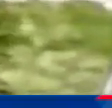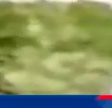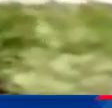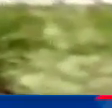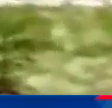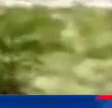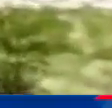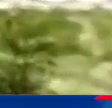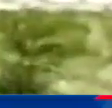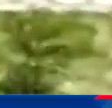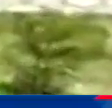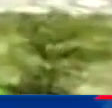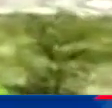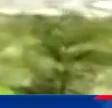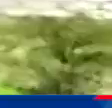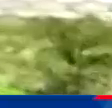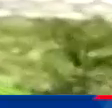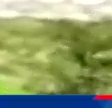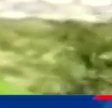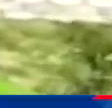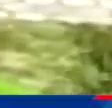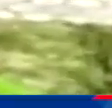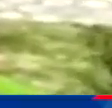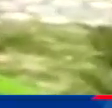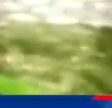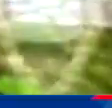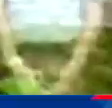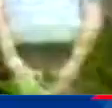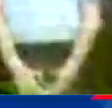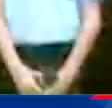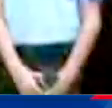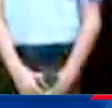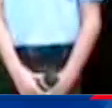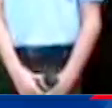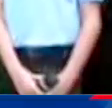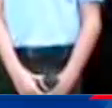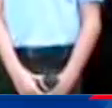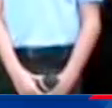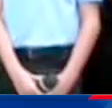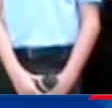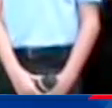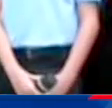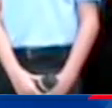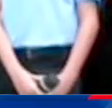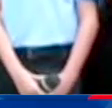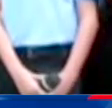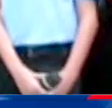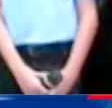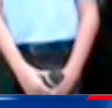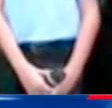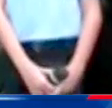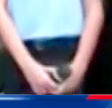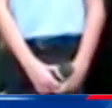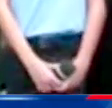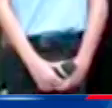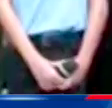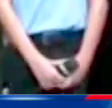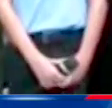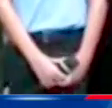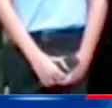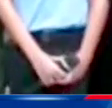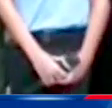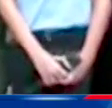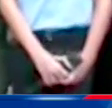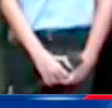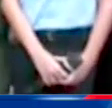fuerte militar donde vive verdaderamente un elemento que se combina lo social, porque en